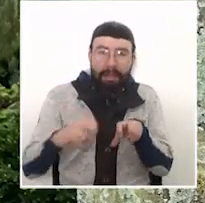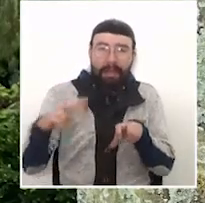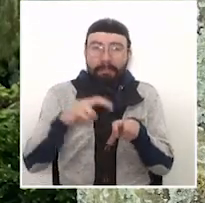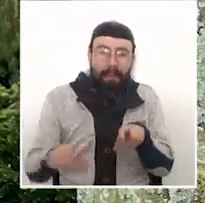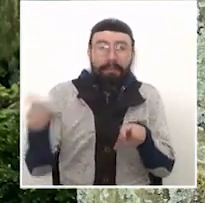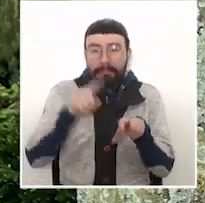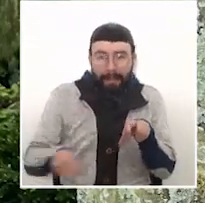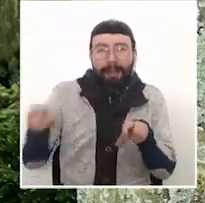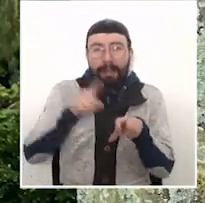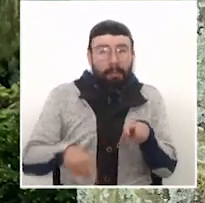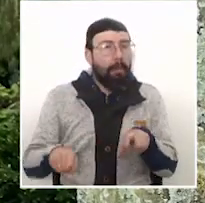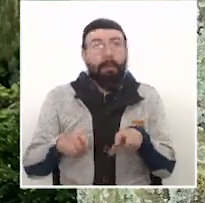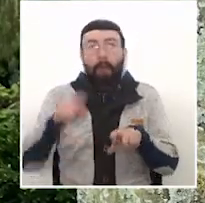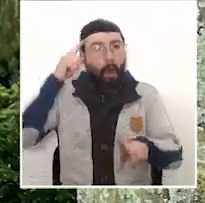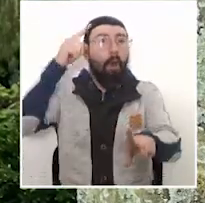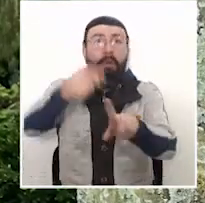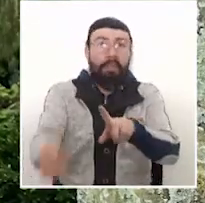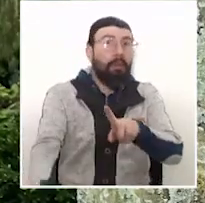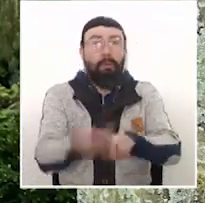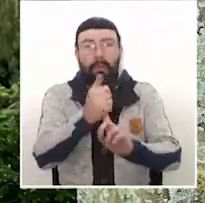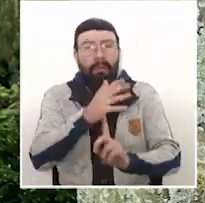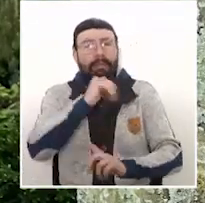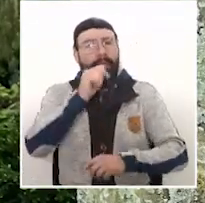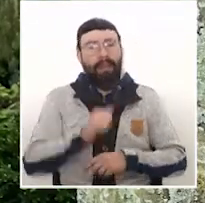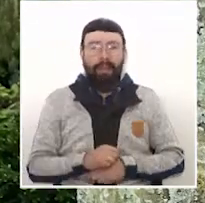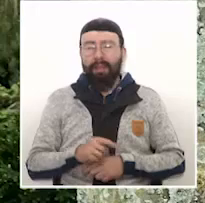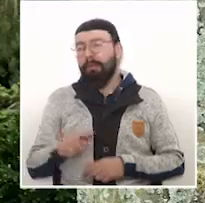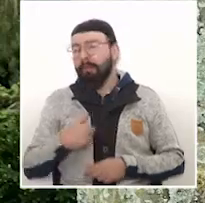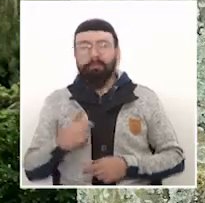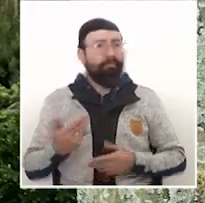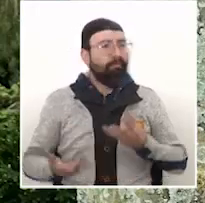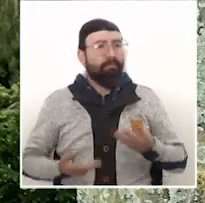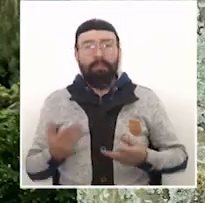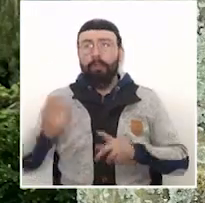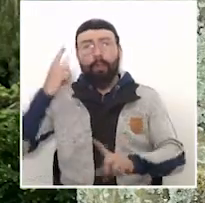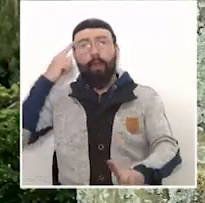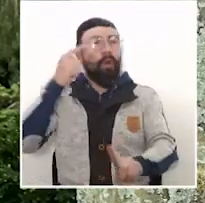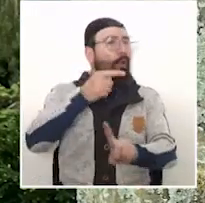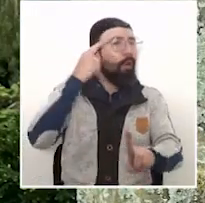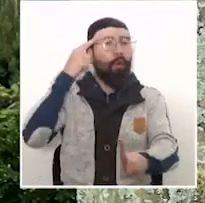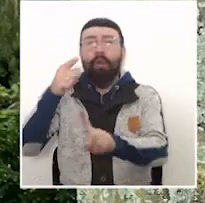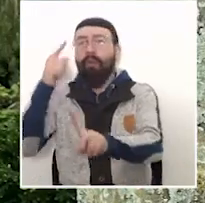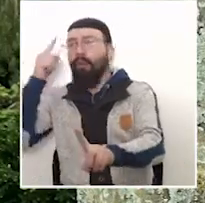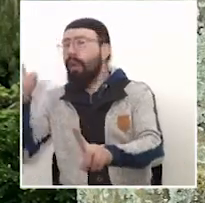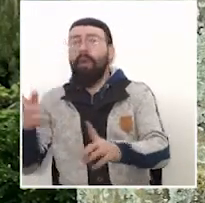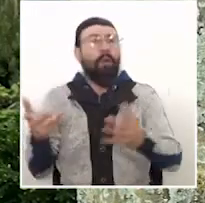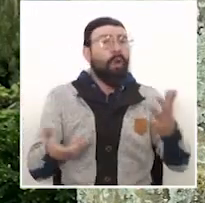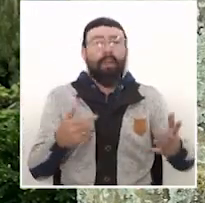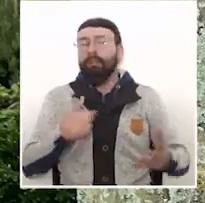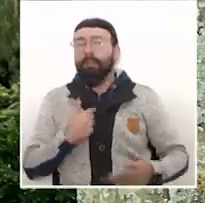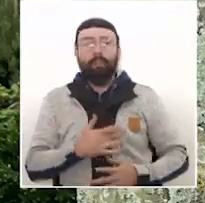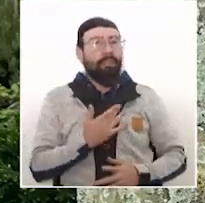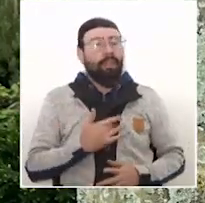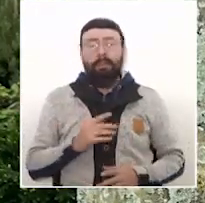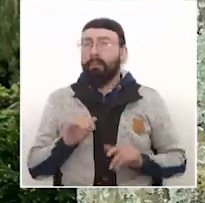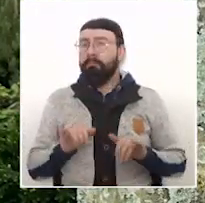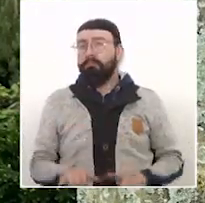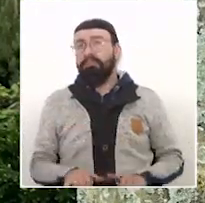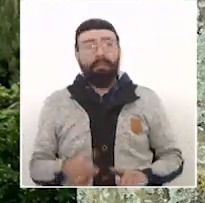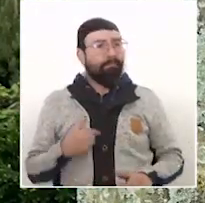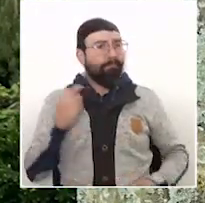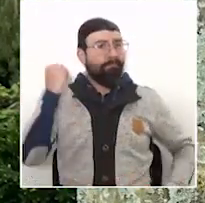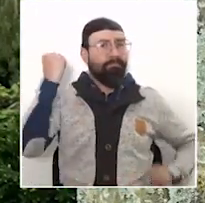vibración, perdemos calidad de vida, perdemos bienestar y sentimos que estamos estancados y en caos. Por eso es sumamente importante